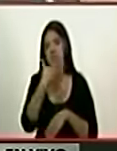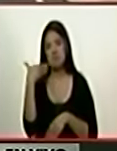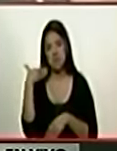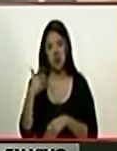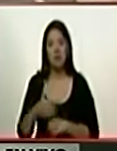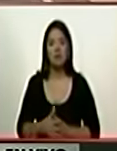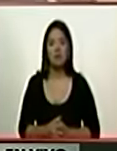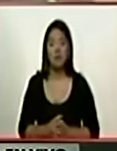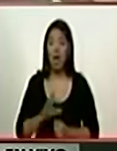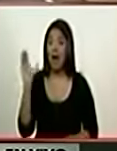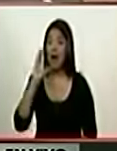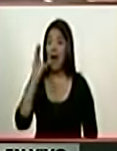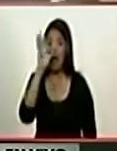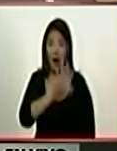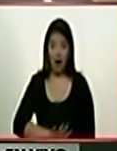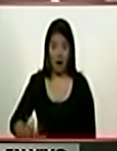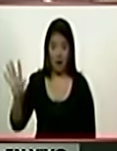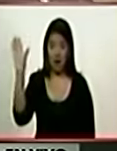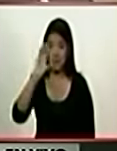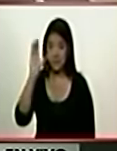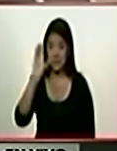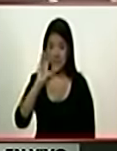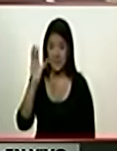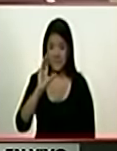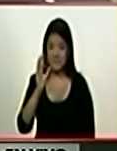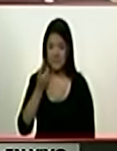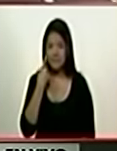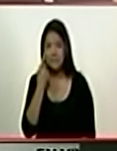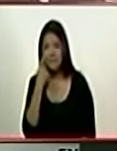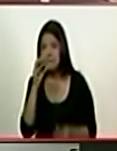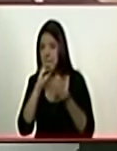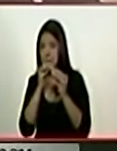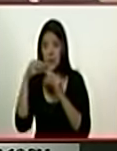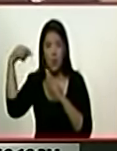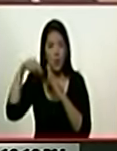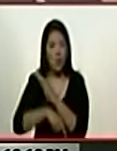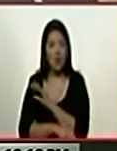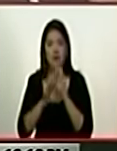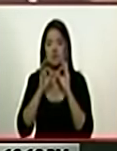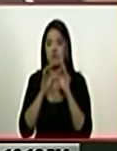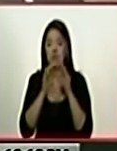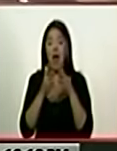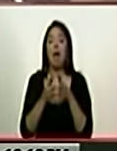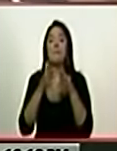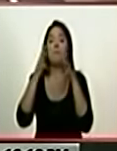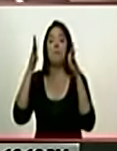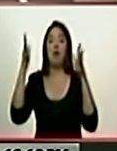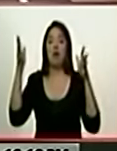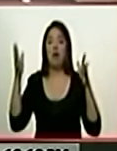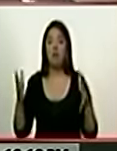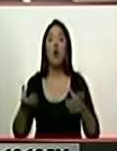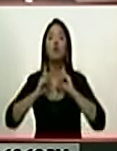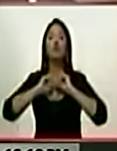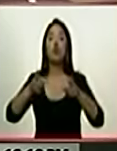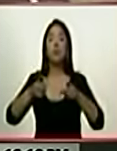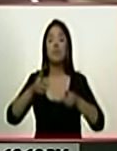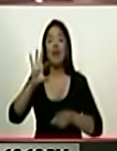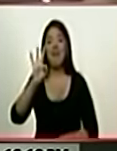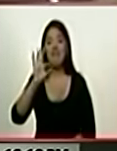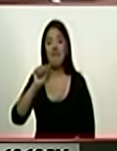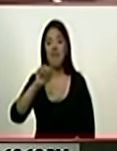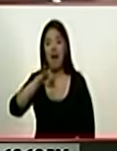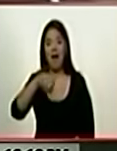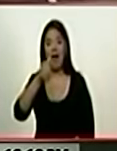siendo objeto de una intervención profunda. Ampliamos la autopista Fajardo al este.